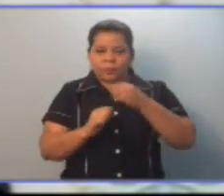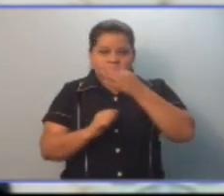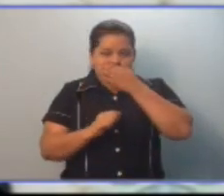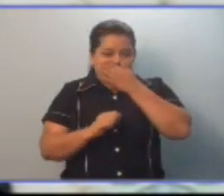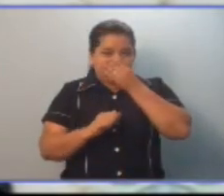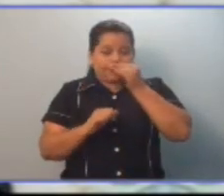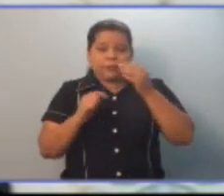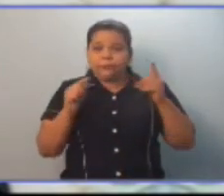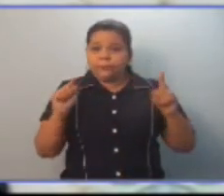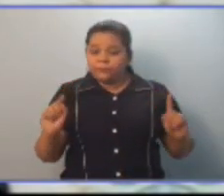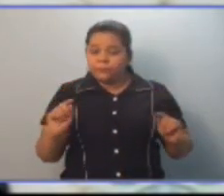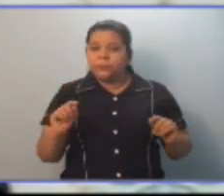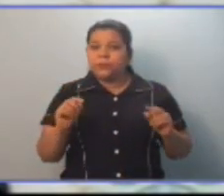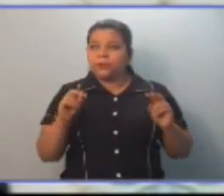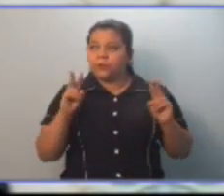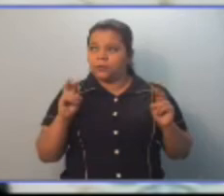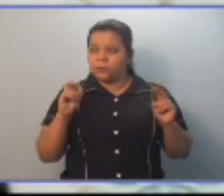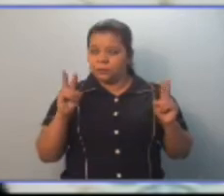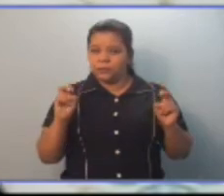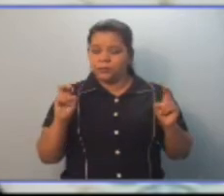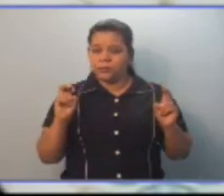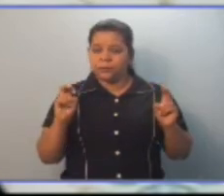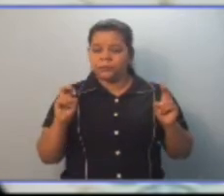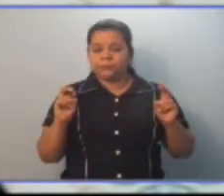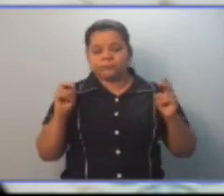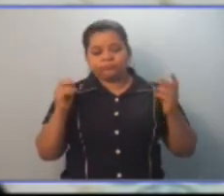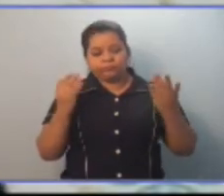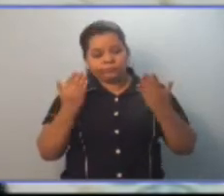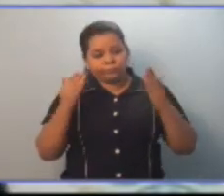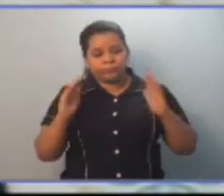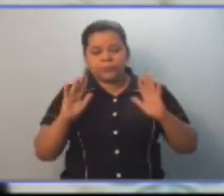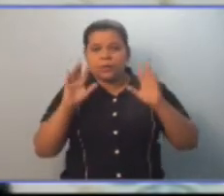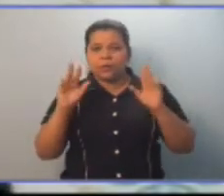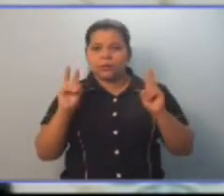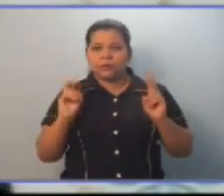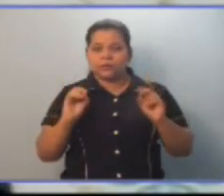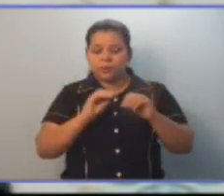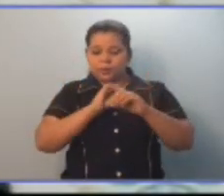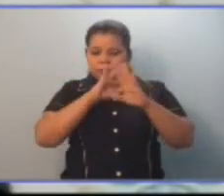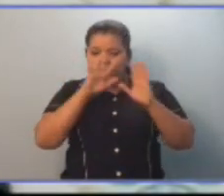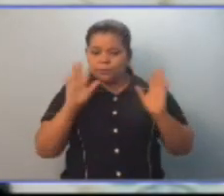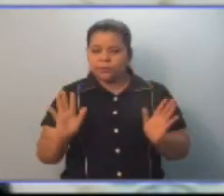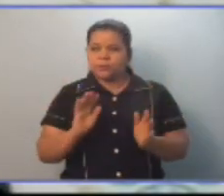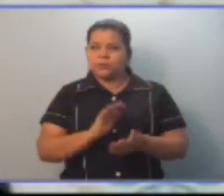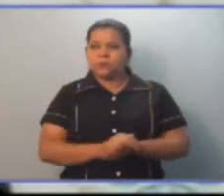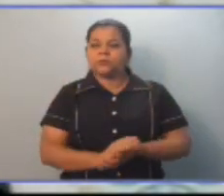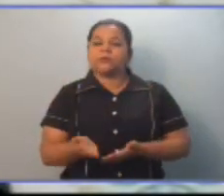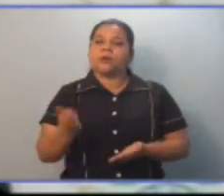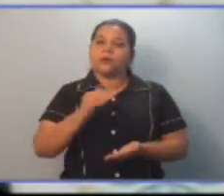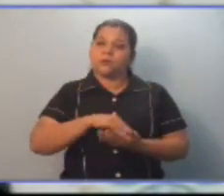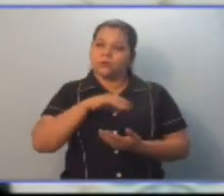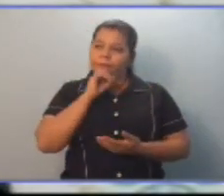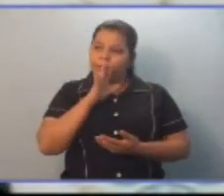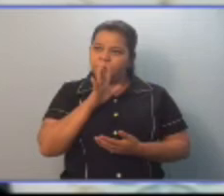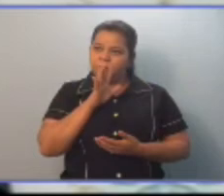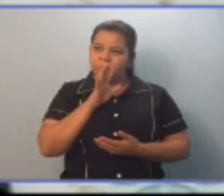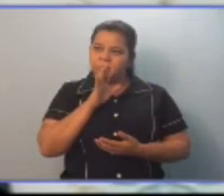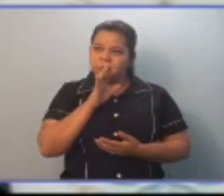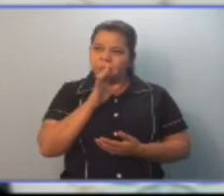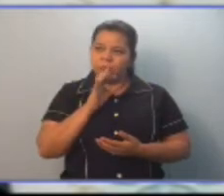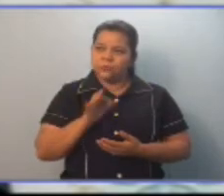pero con el tema de la apertura o de la transparencia, yo repito, tienen que quedar